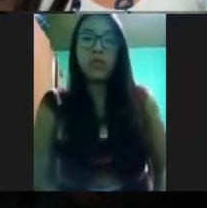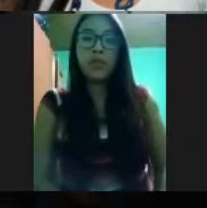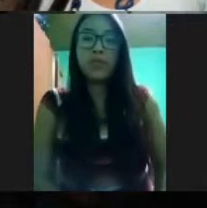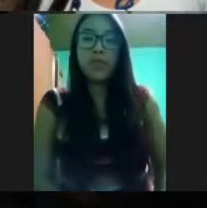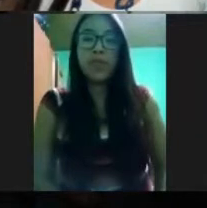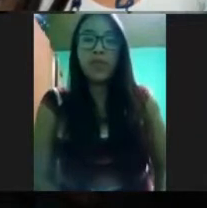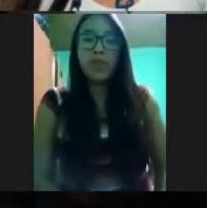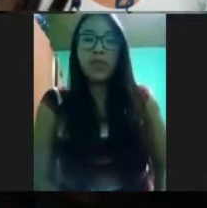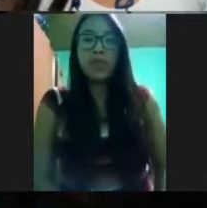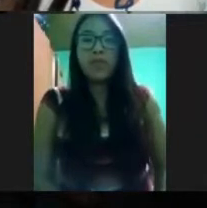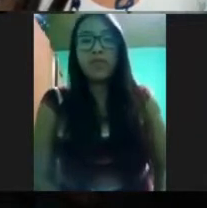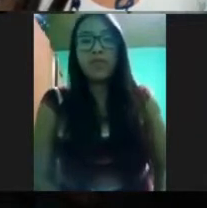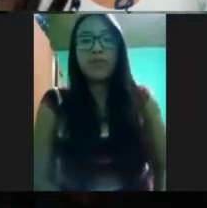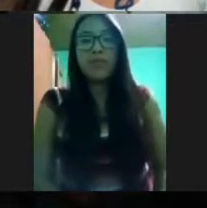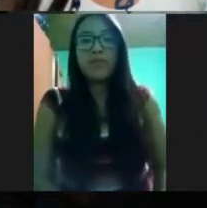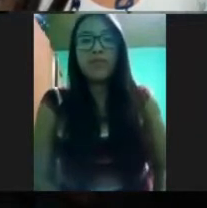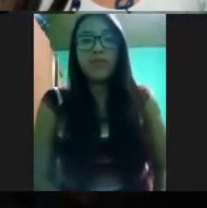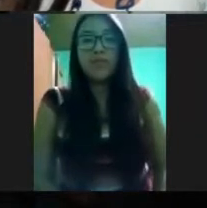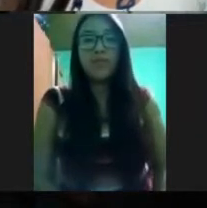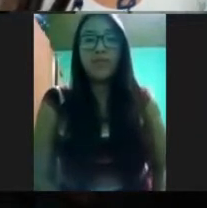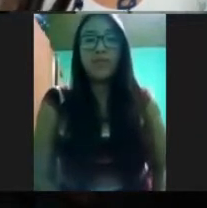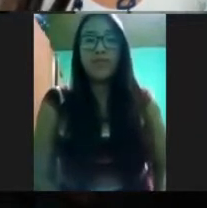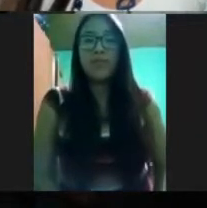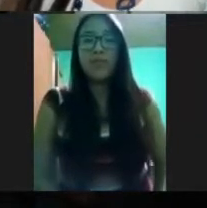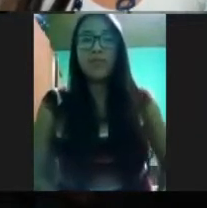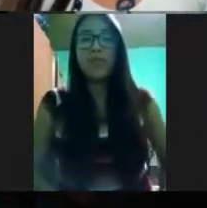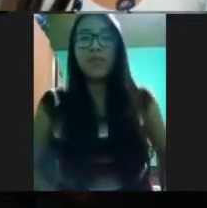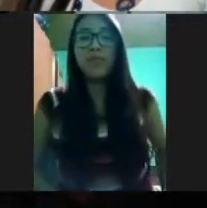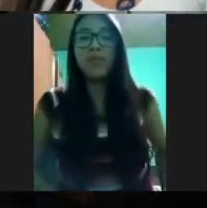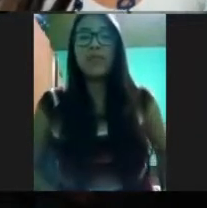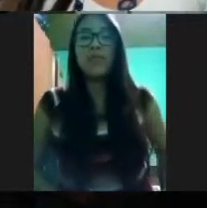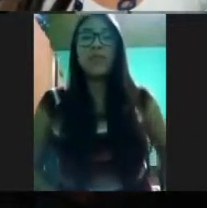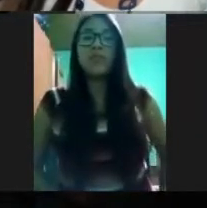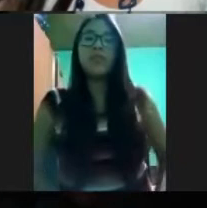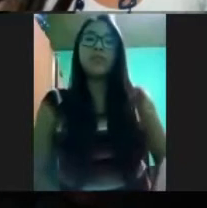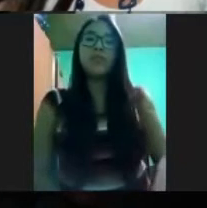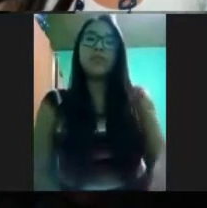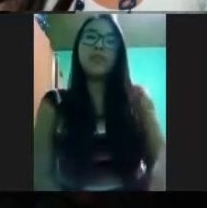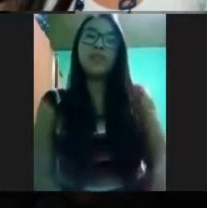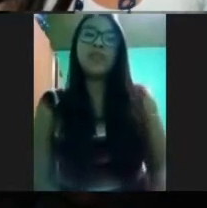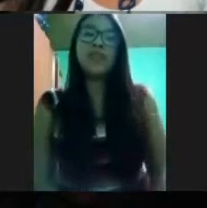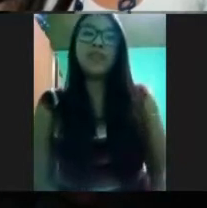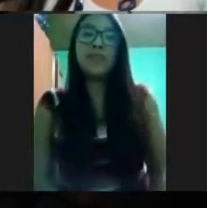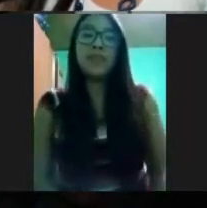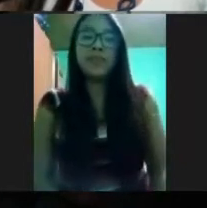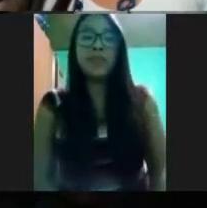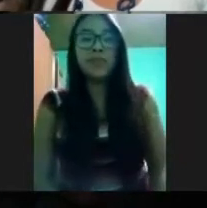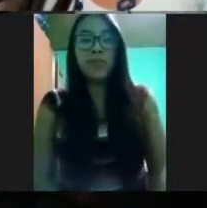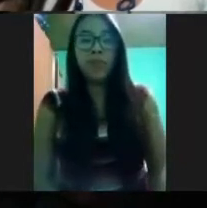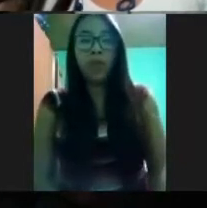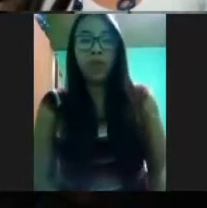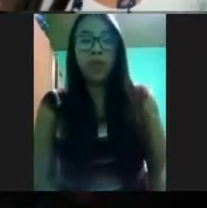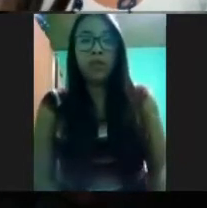Exacto. También tenemos que Guatemala es considerado el tercer país con más altos índices de muerte materna en